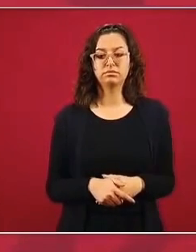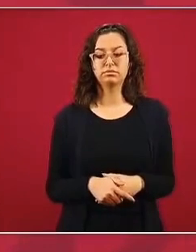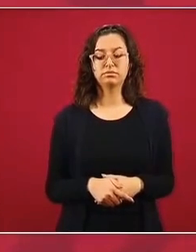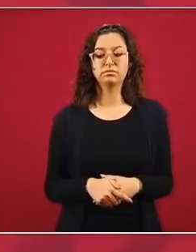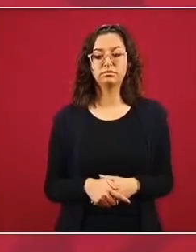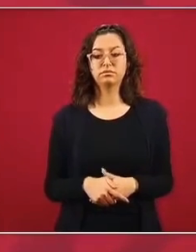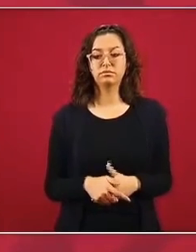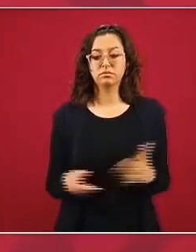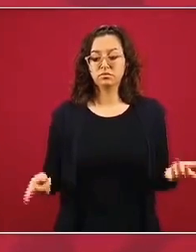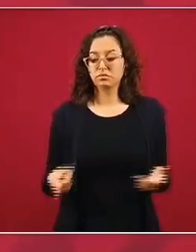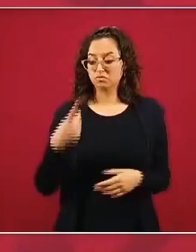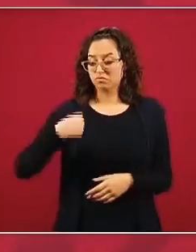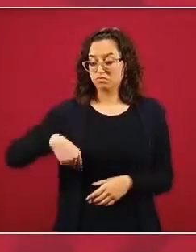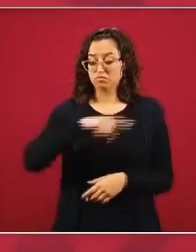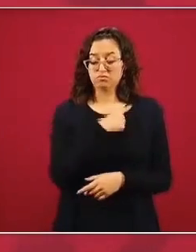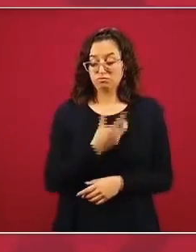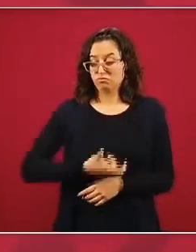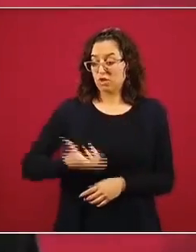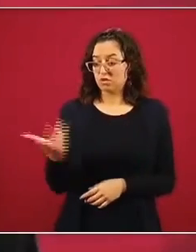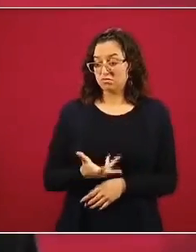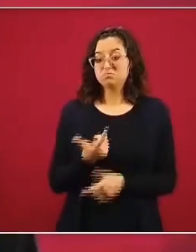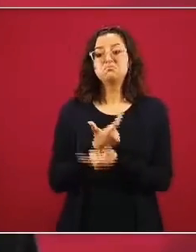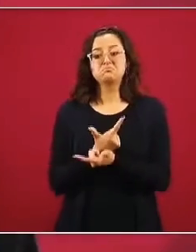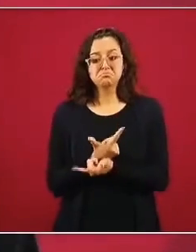actuemos con absoluta libertad,